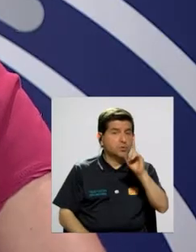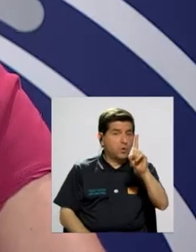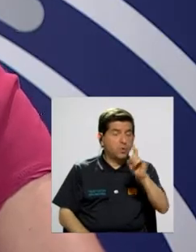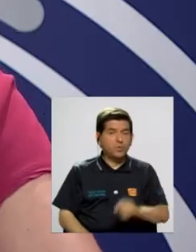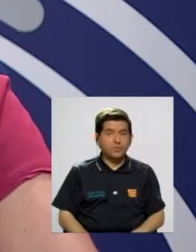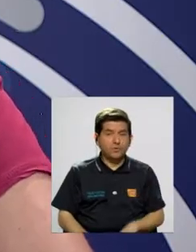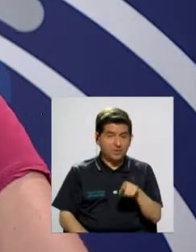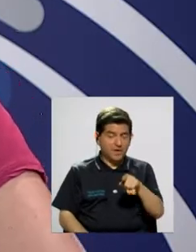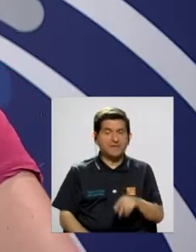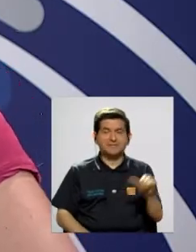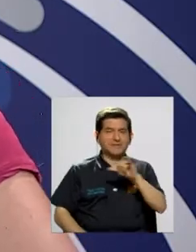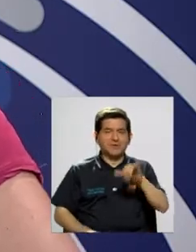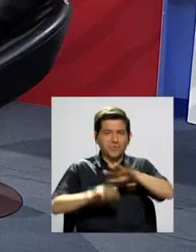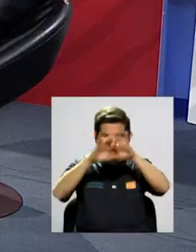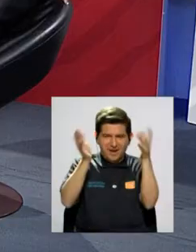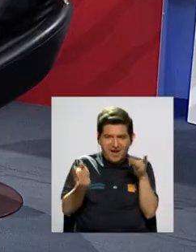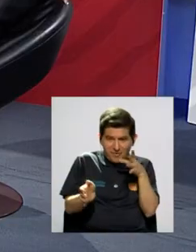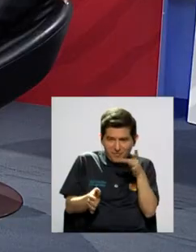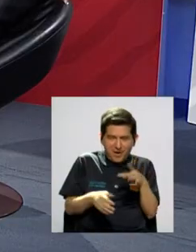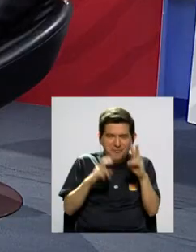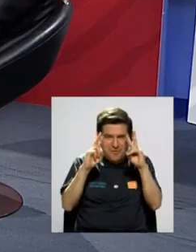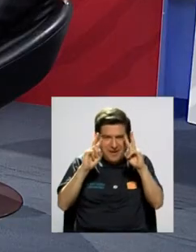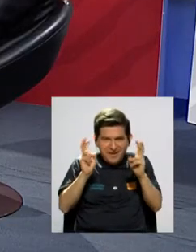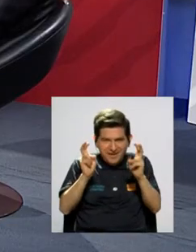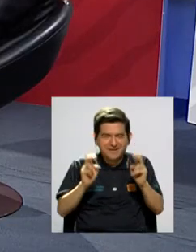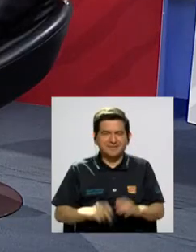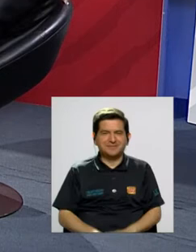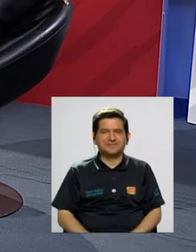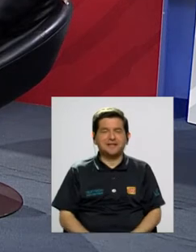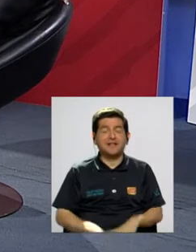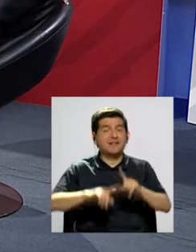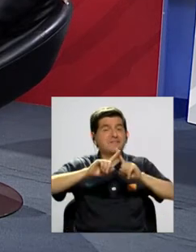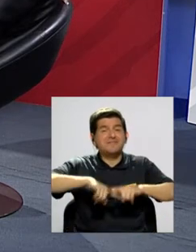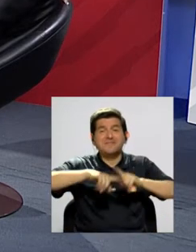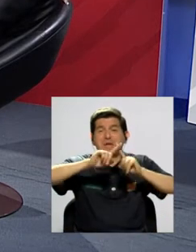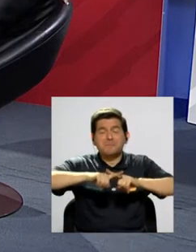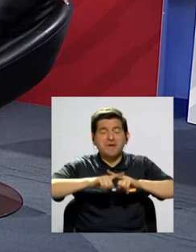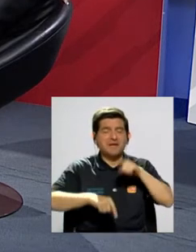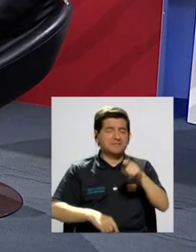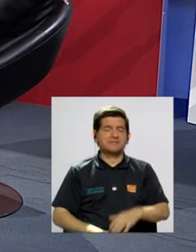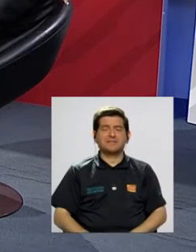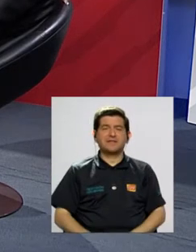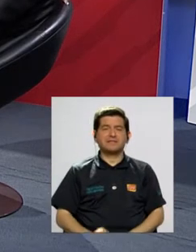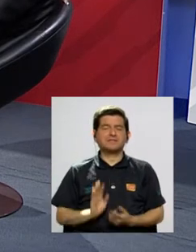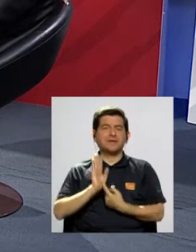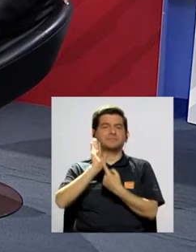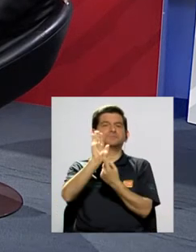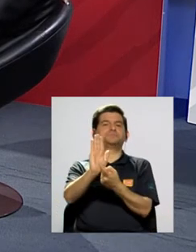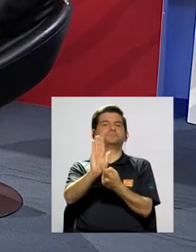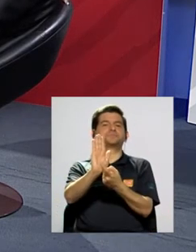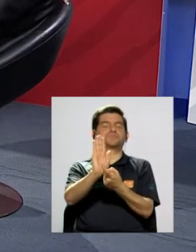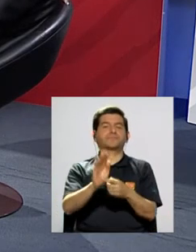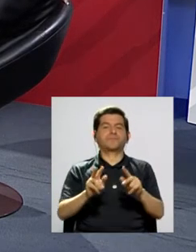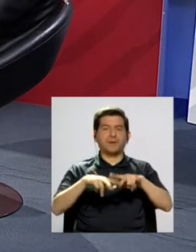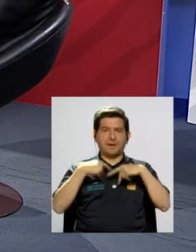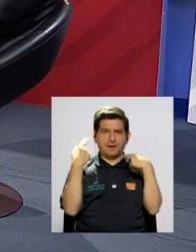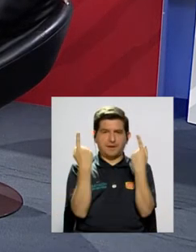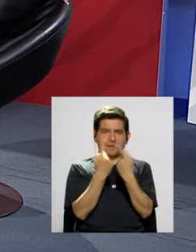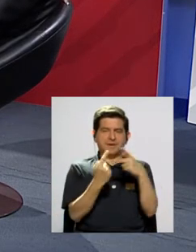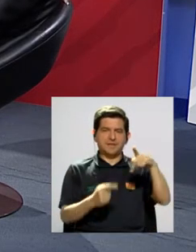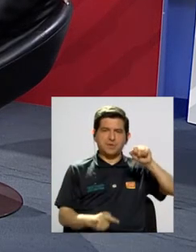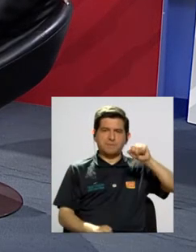Esto es una bola de cristal, claro. Obviamente. Yo creo que eso depende de cómo se posicione, de cómo se posicione el Partido de